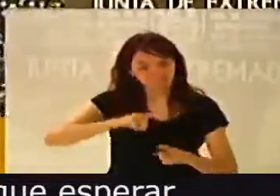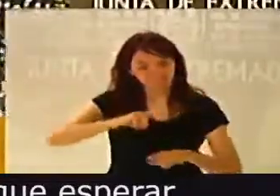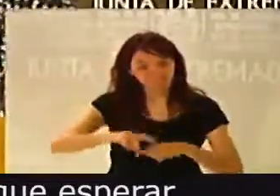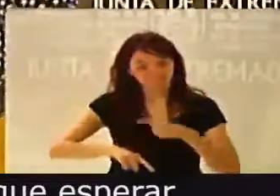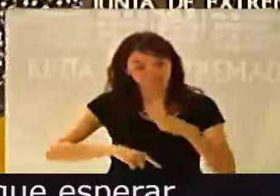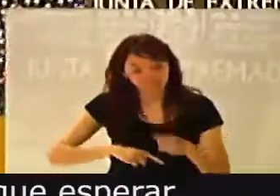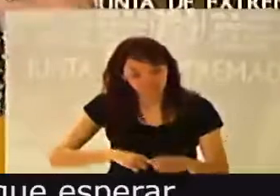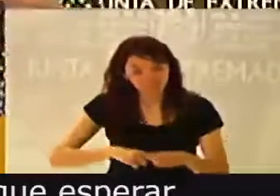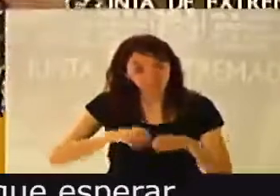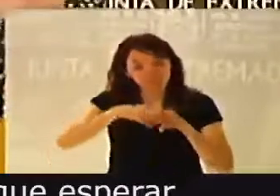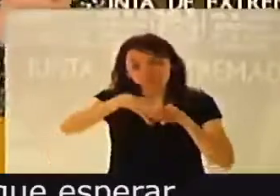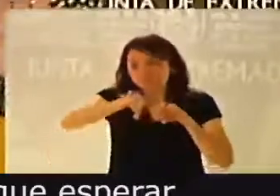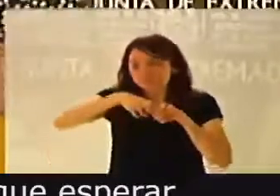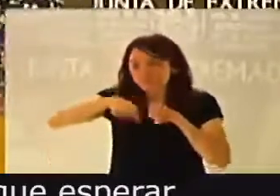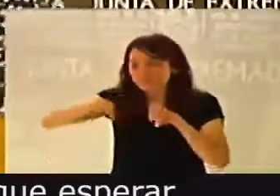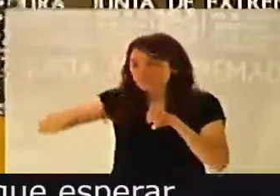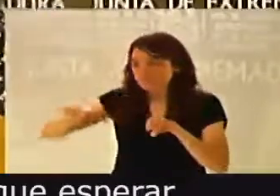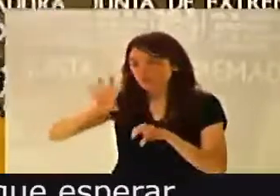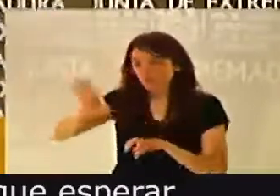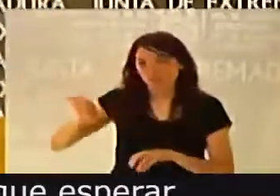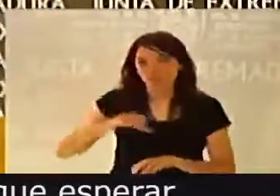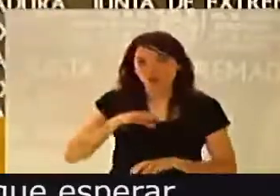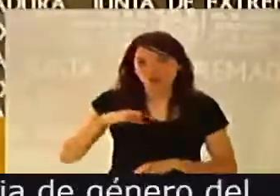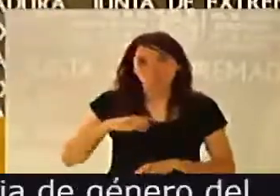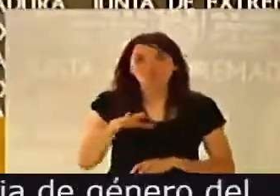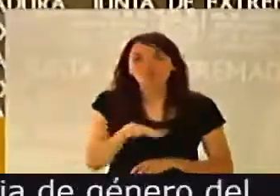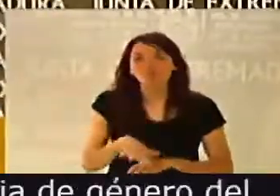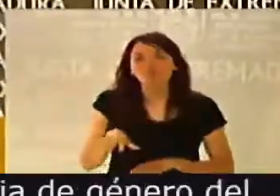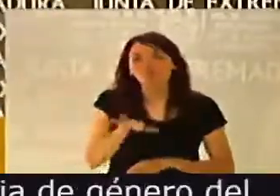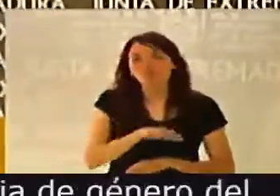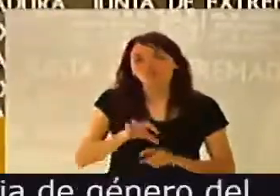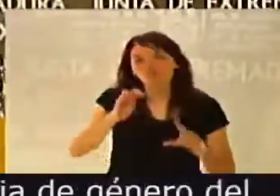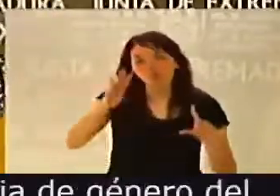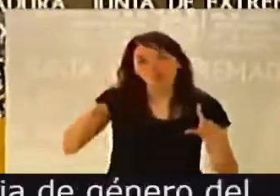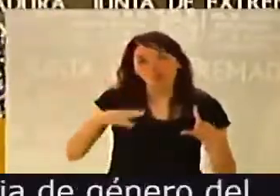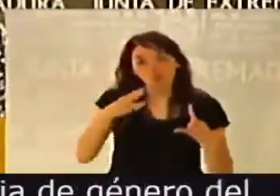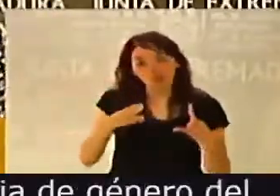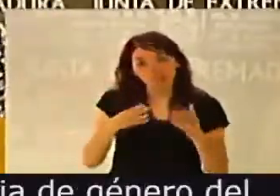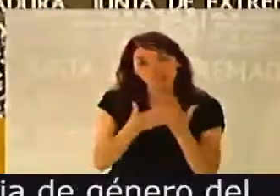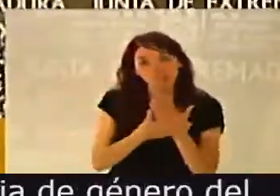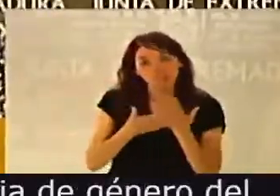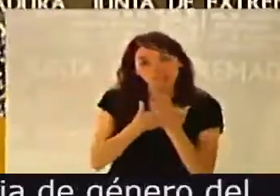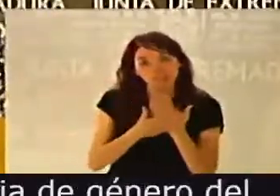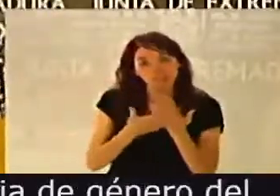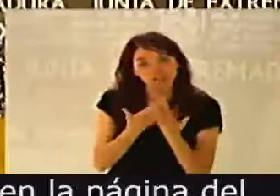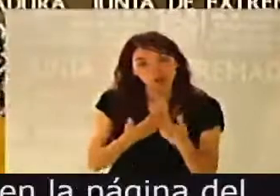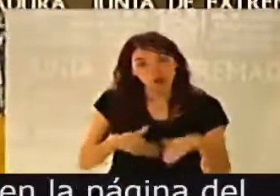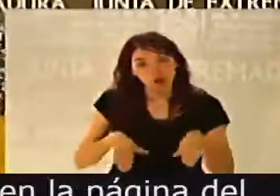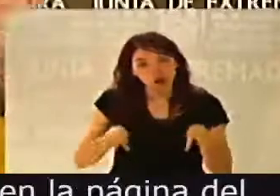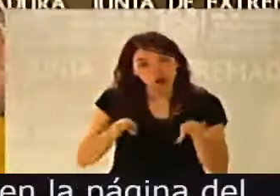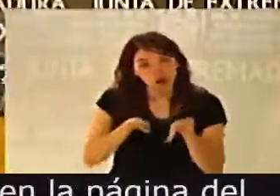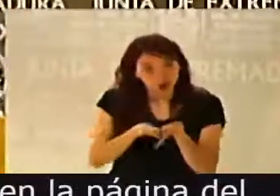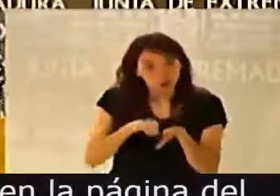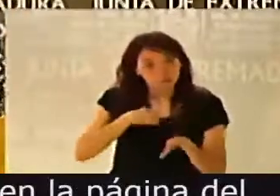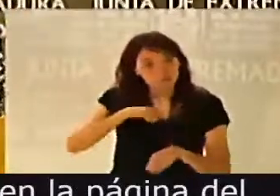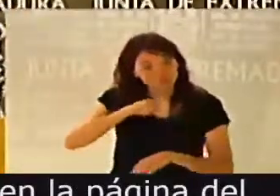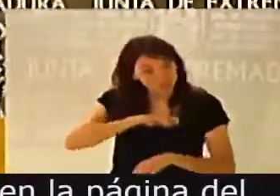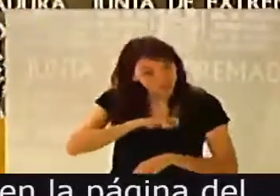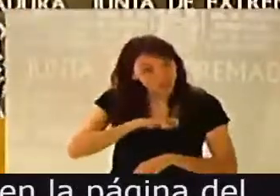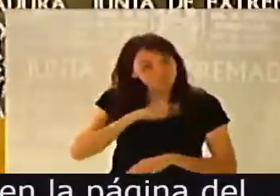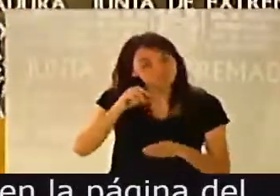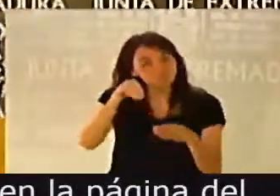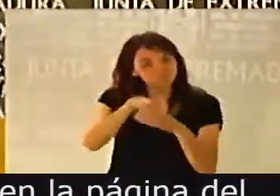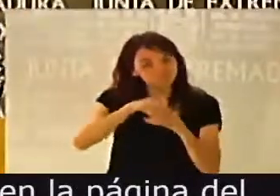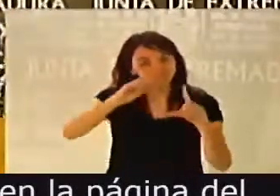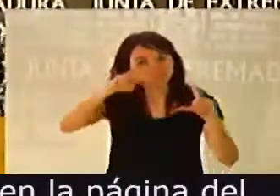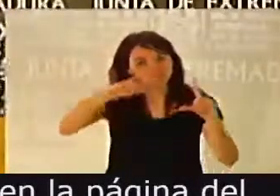por comunidades autónomas. Todo esto en la página del Ministerio de Igualdad, Delegación Especial del Gobierno de España contra la Violencia de Género, lo tienen